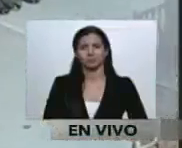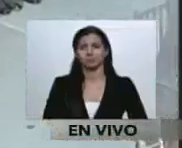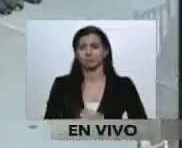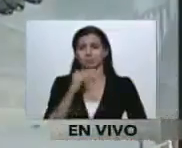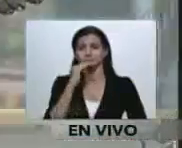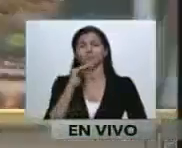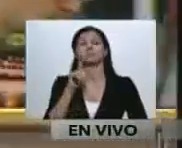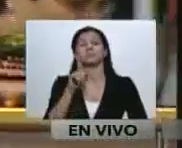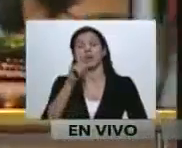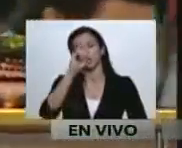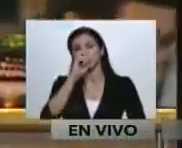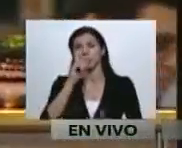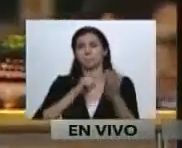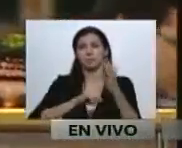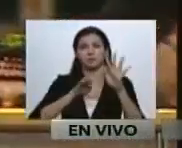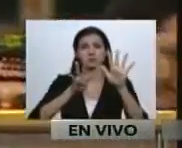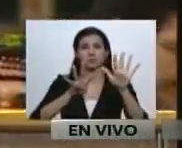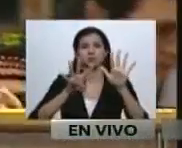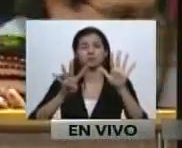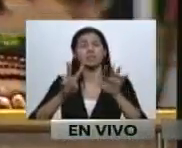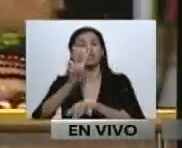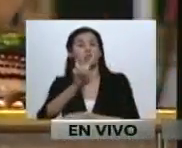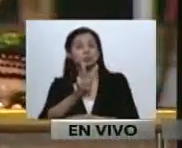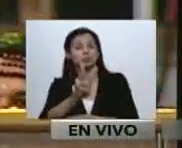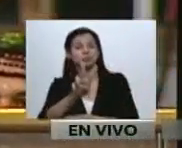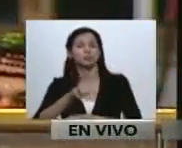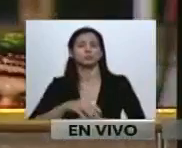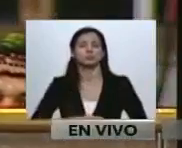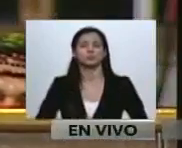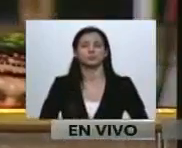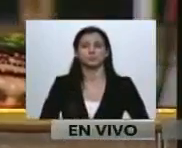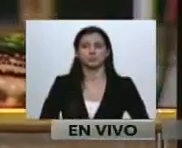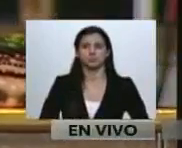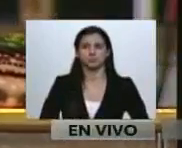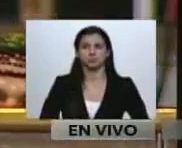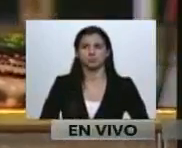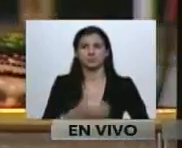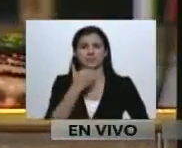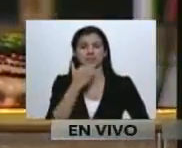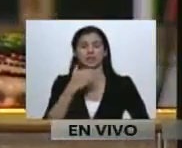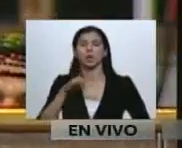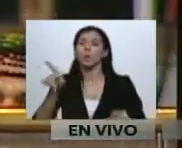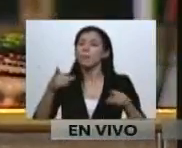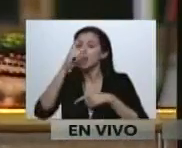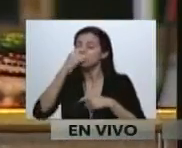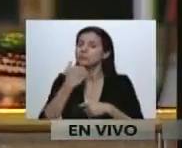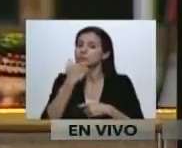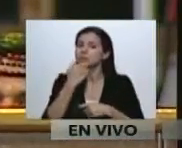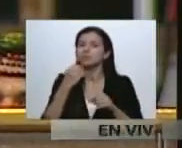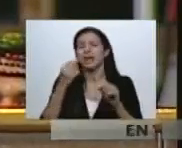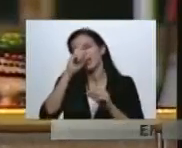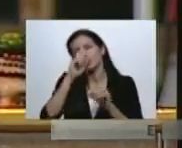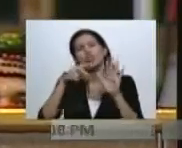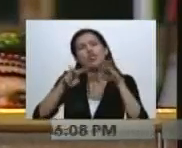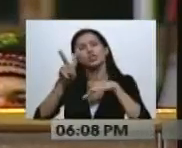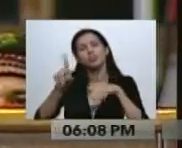Era el año 1992. Se acercaba mi cumpleaños número 12 y de pronto la vida